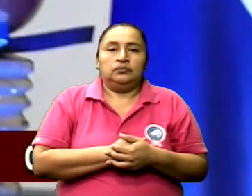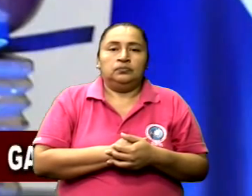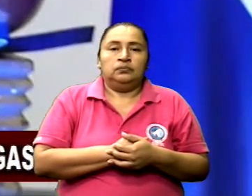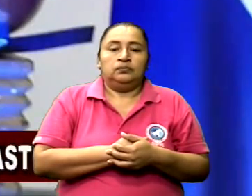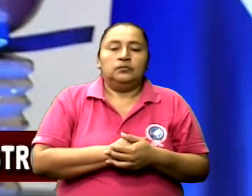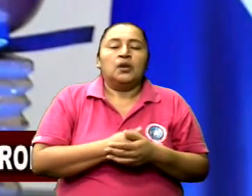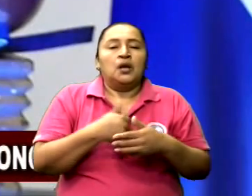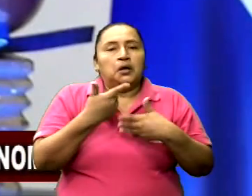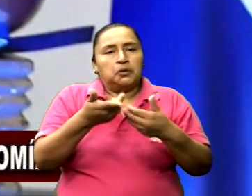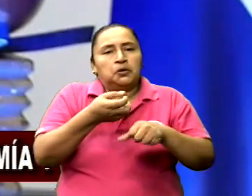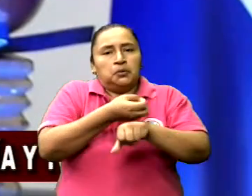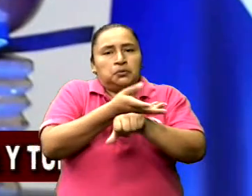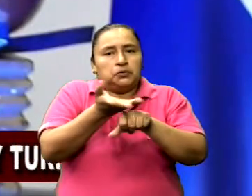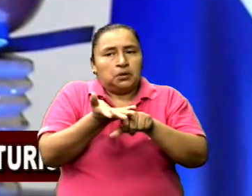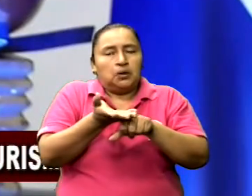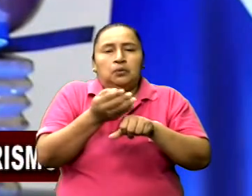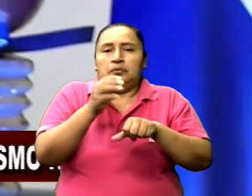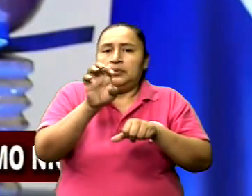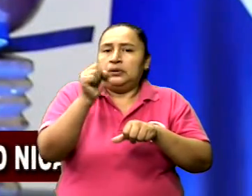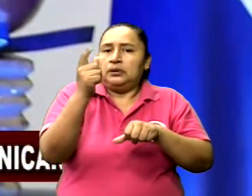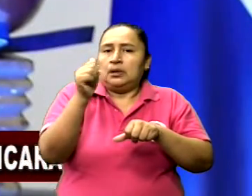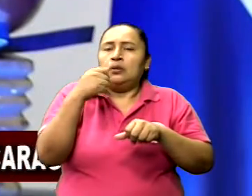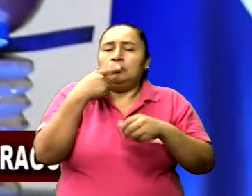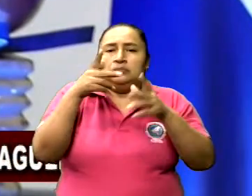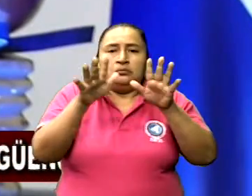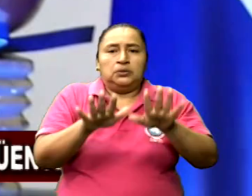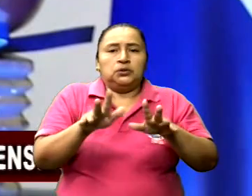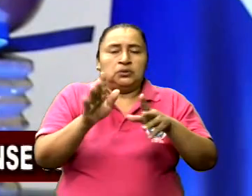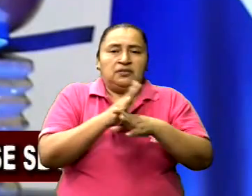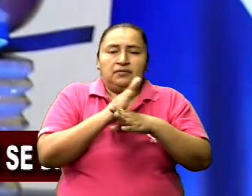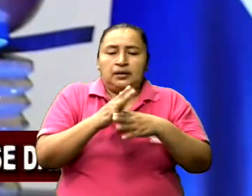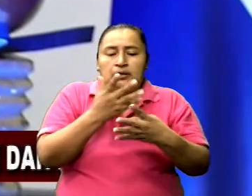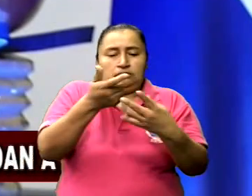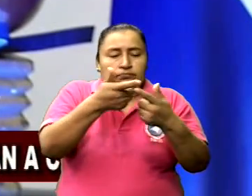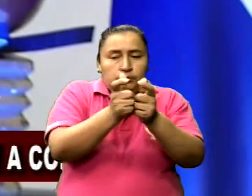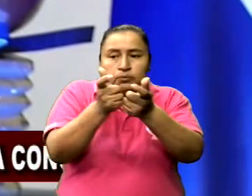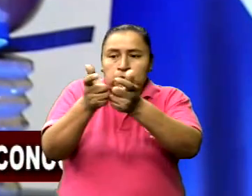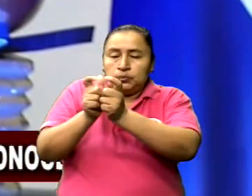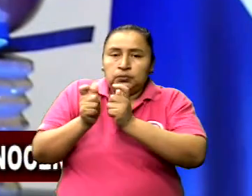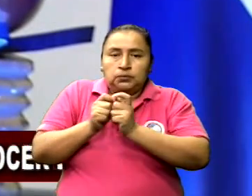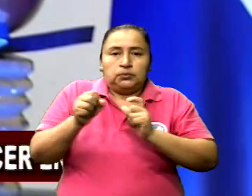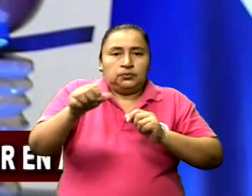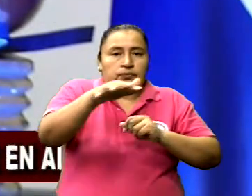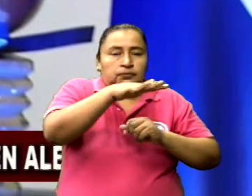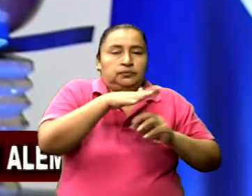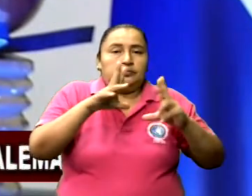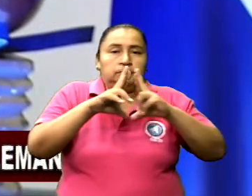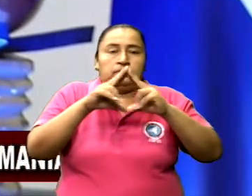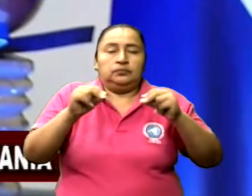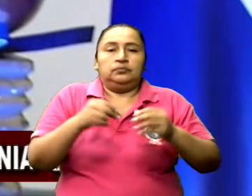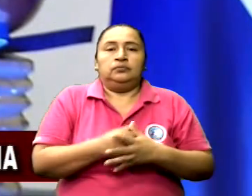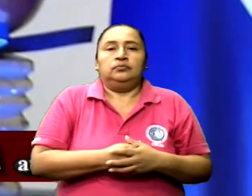Y en el Consejo de Estado estaban los diferentes sectores de la sociedad nicaragüense.